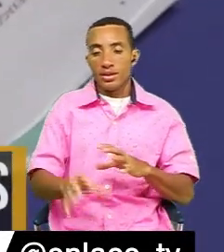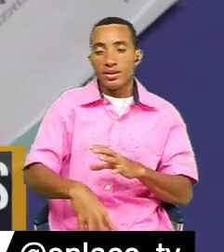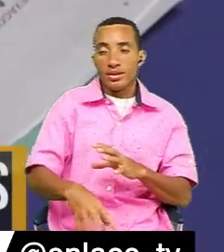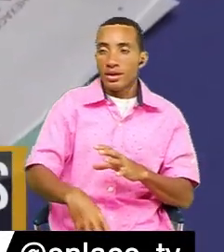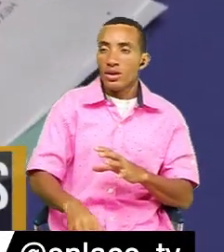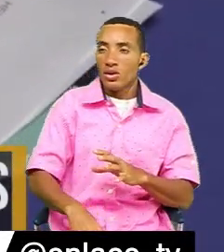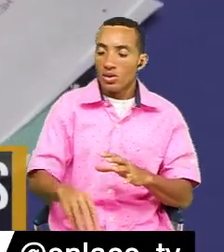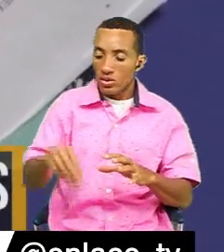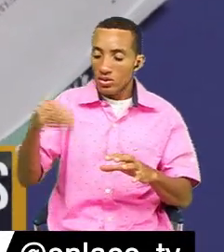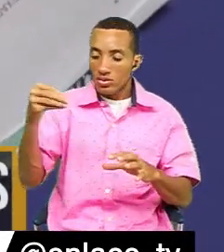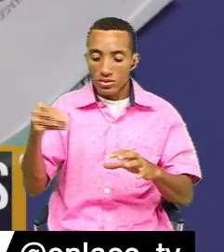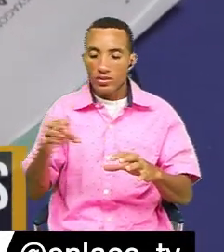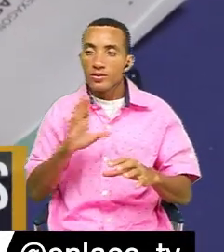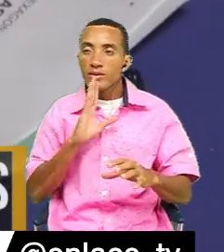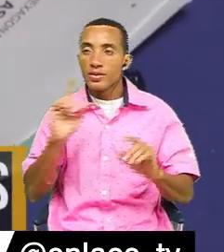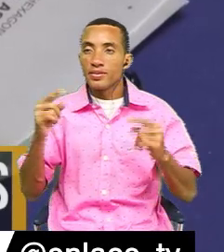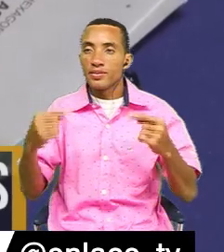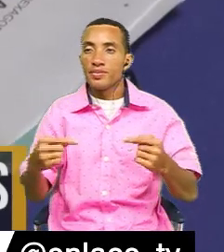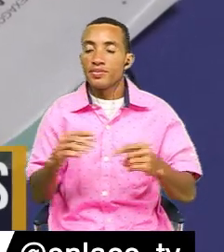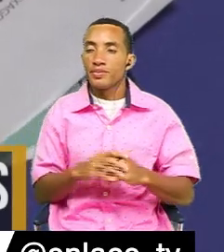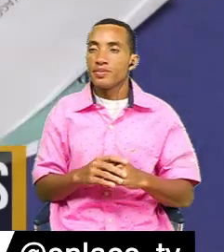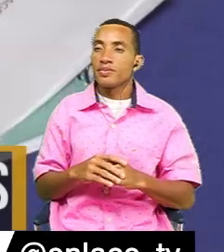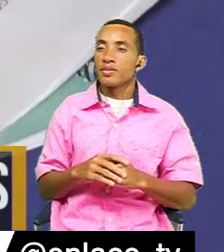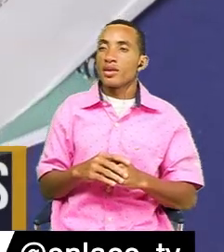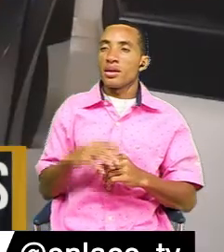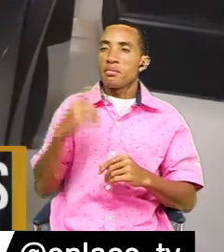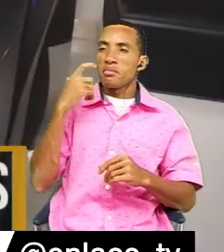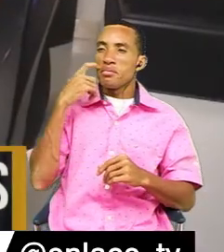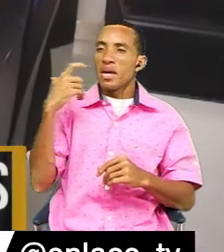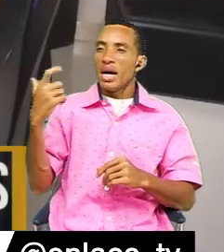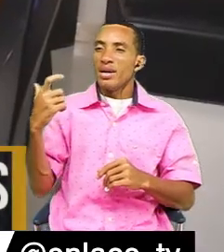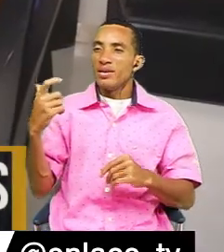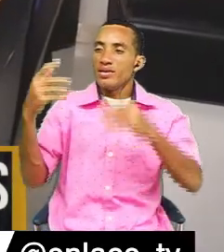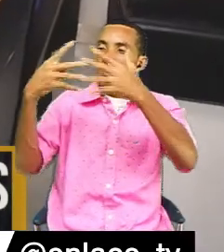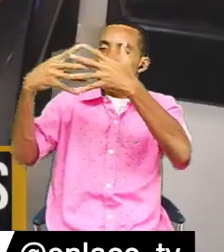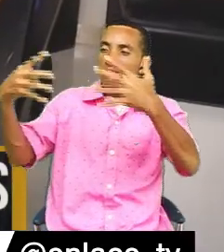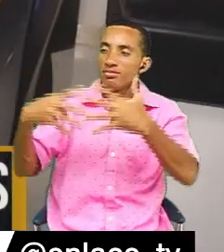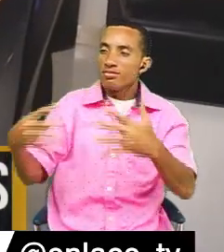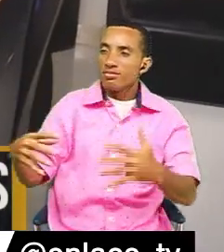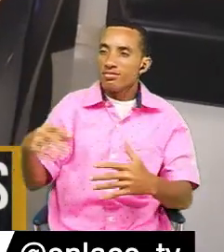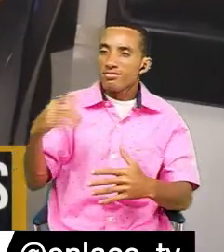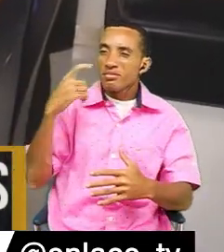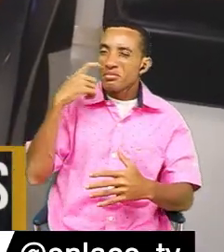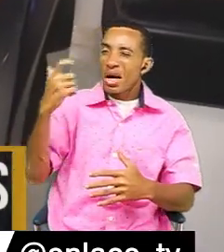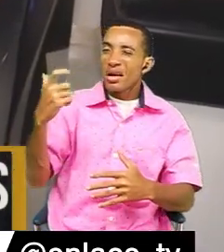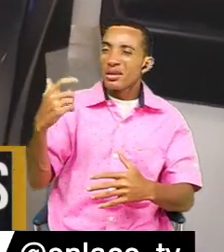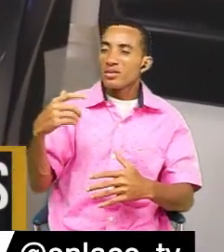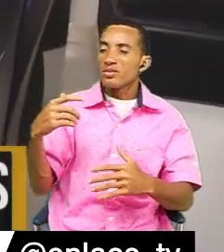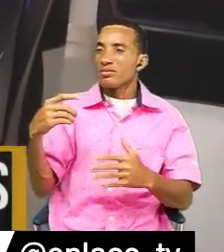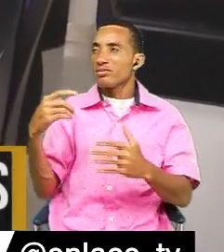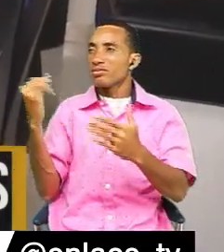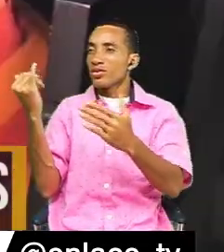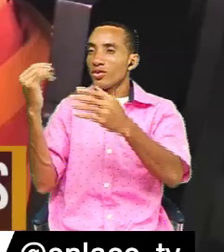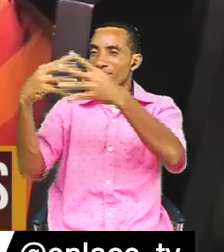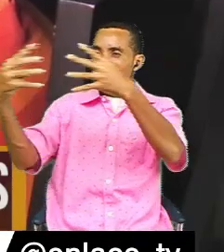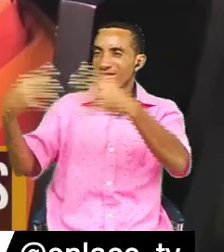es el eslogan de este torneo es más fútbol, más talentos. ¿Por qué ese eslogan?